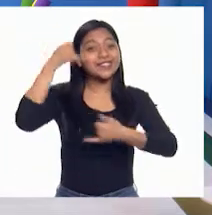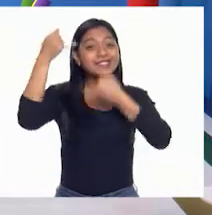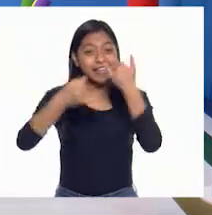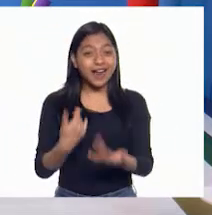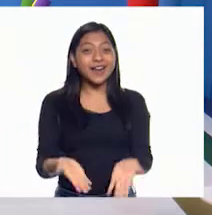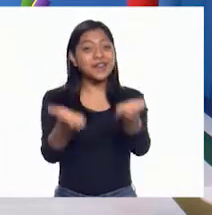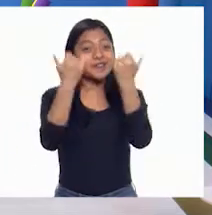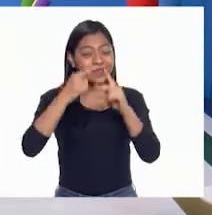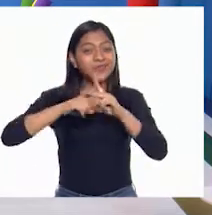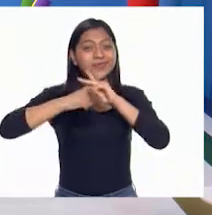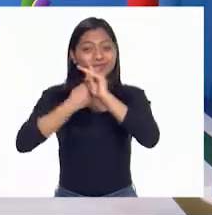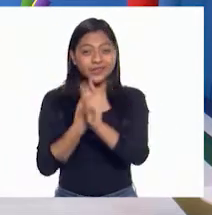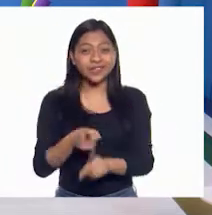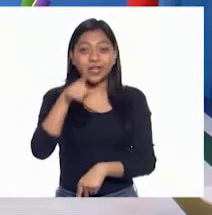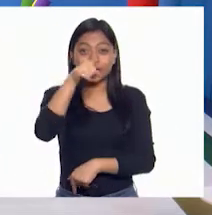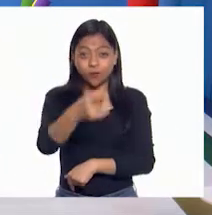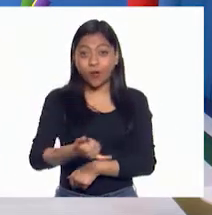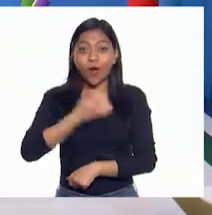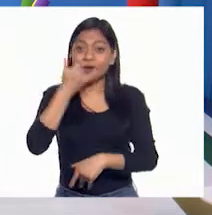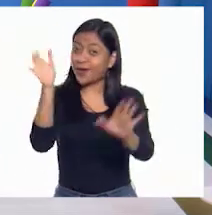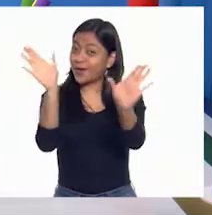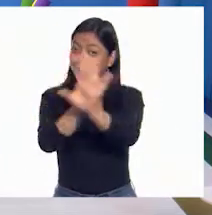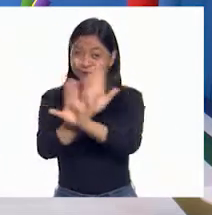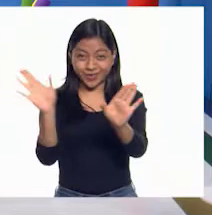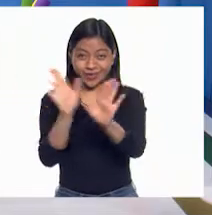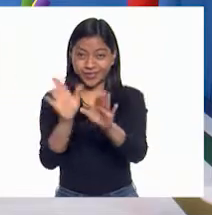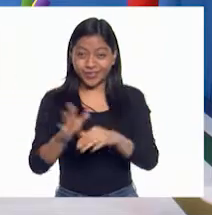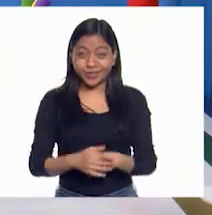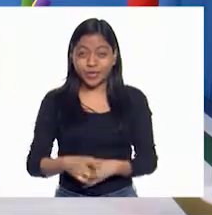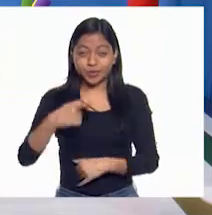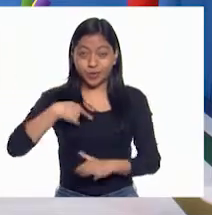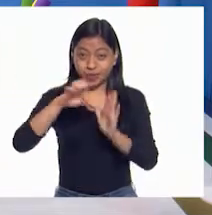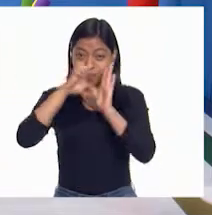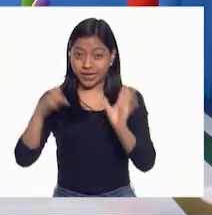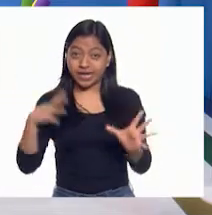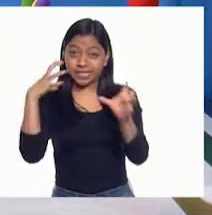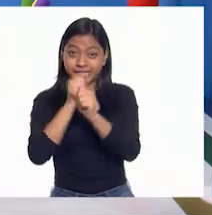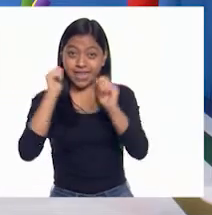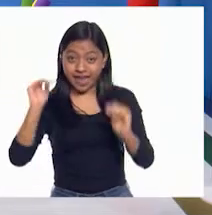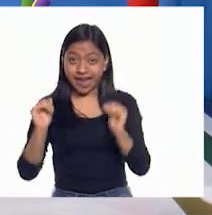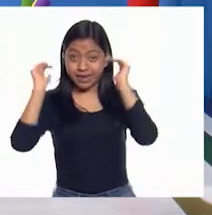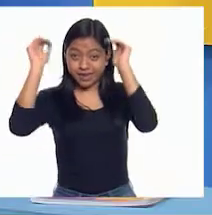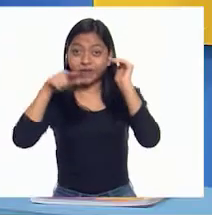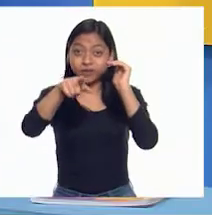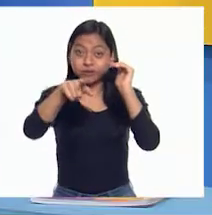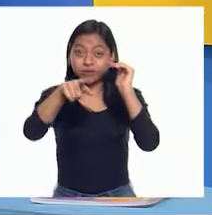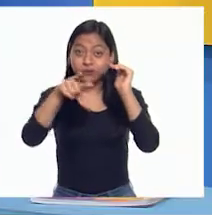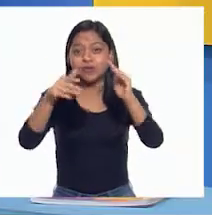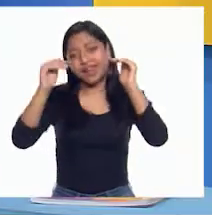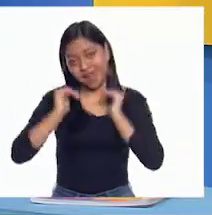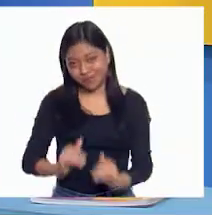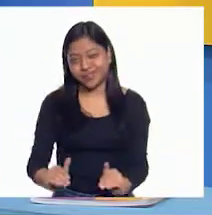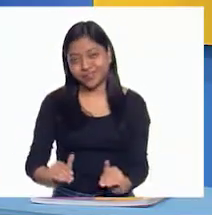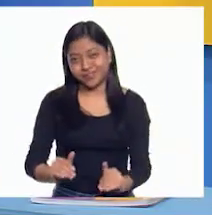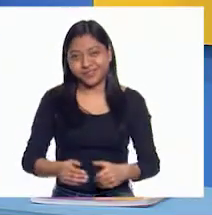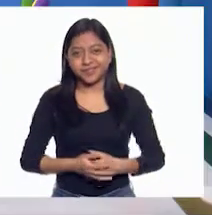va a empezar, no se vayan a equivocar. Si yo digo arriba, ustedes dicen